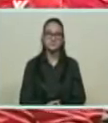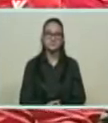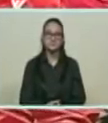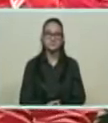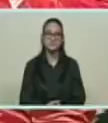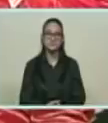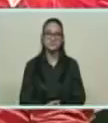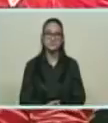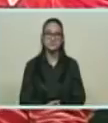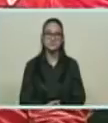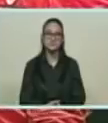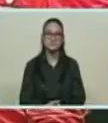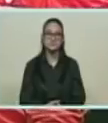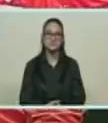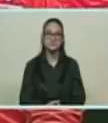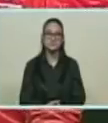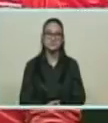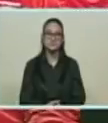Correcto.